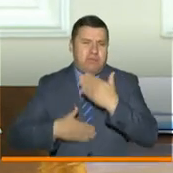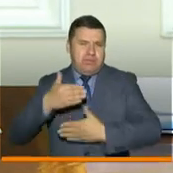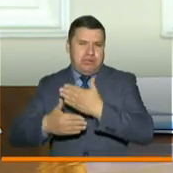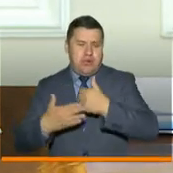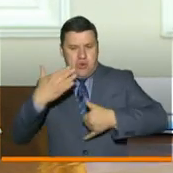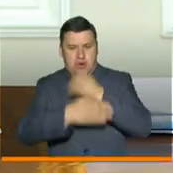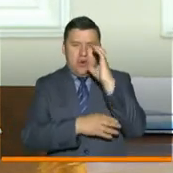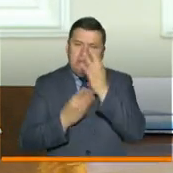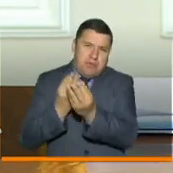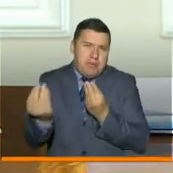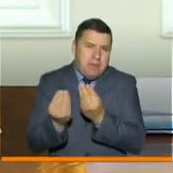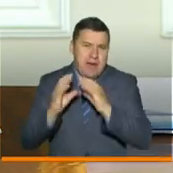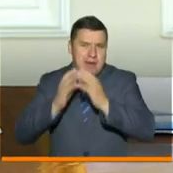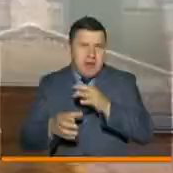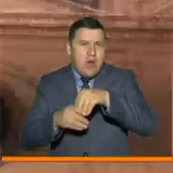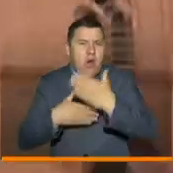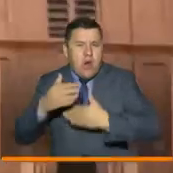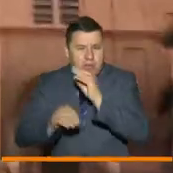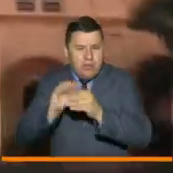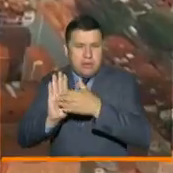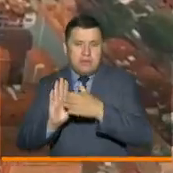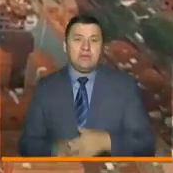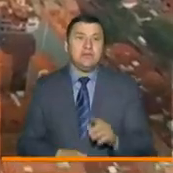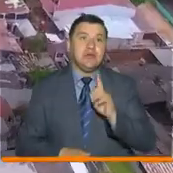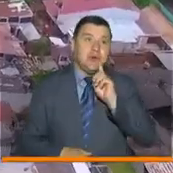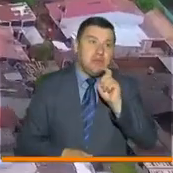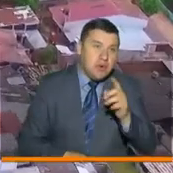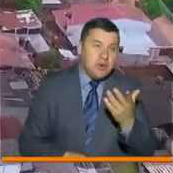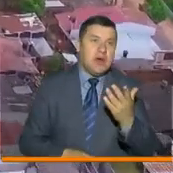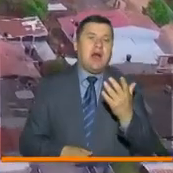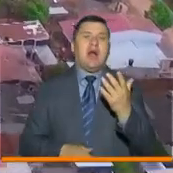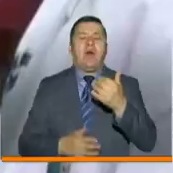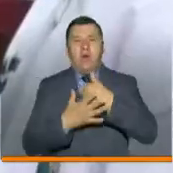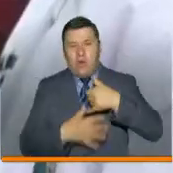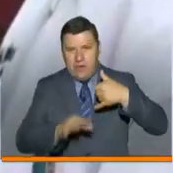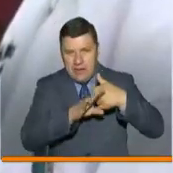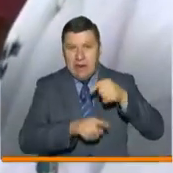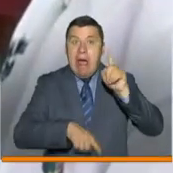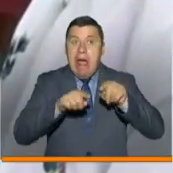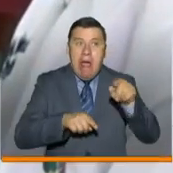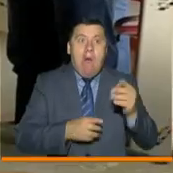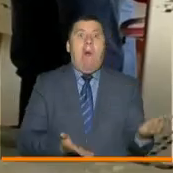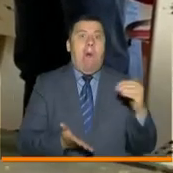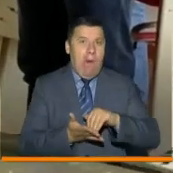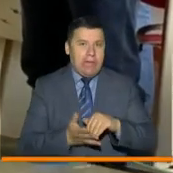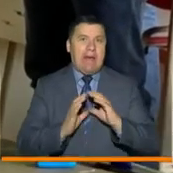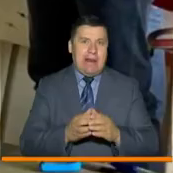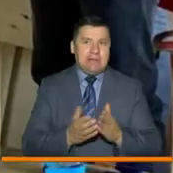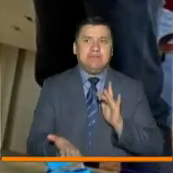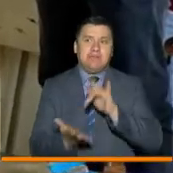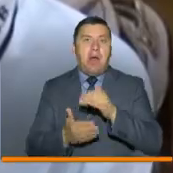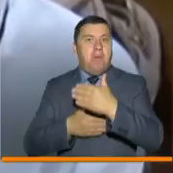en el país el modelo de alternancia. Buga, Sabaneta y Guaviare hacen parte de los territorios que regresan a las aulas de